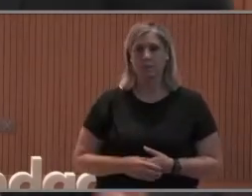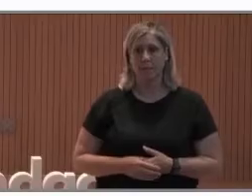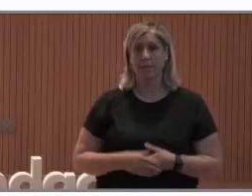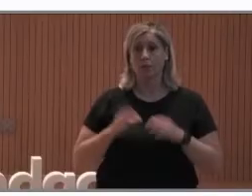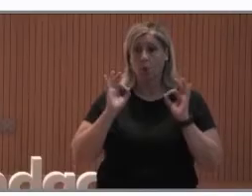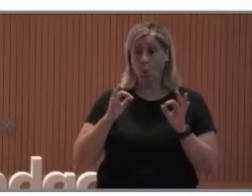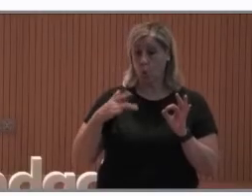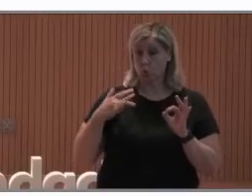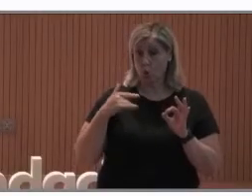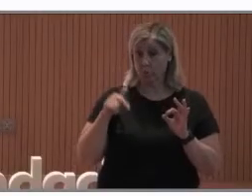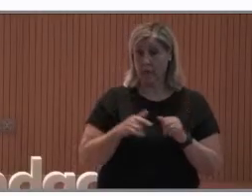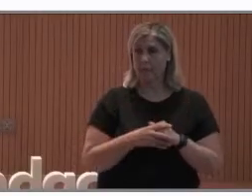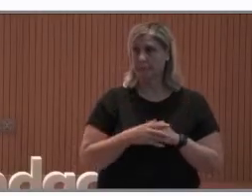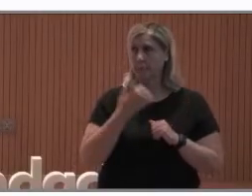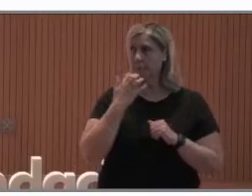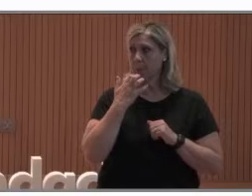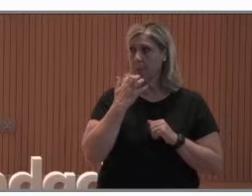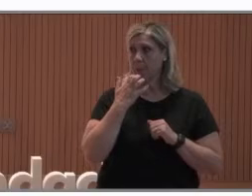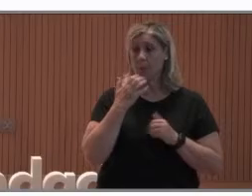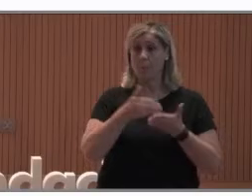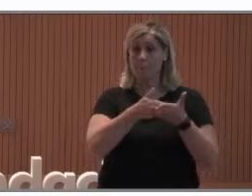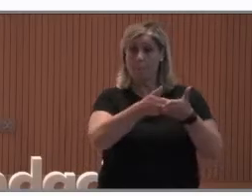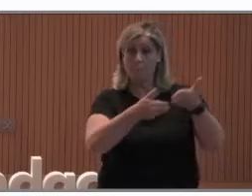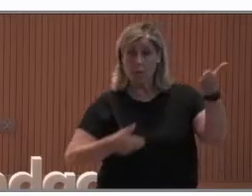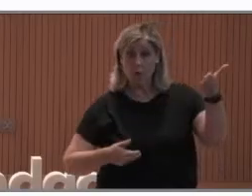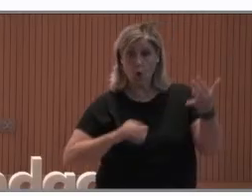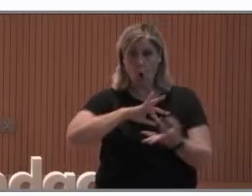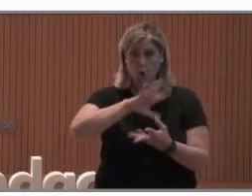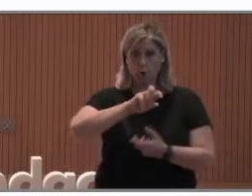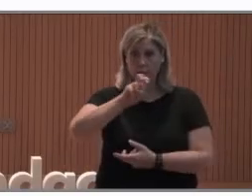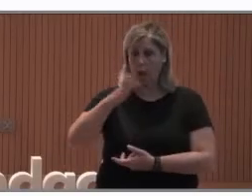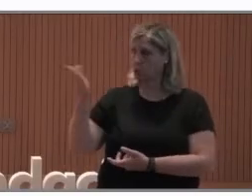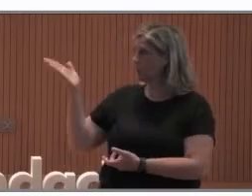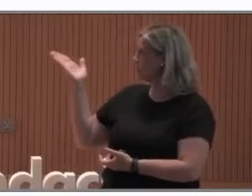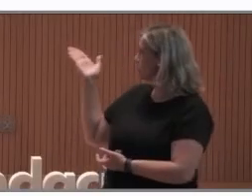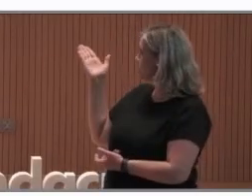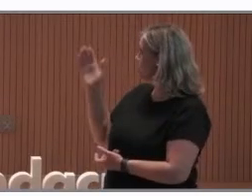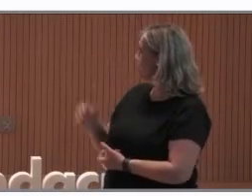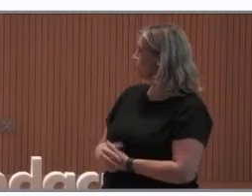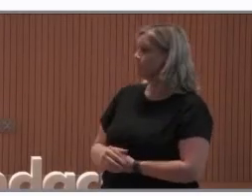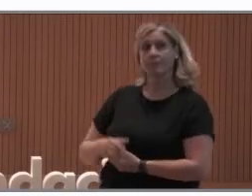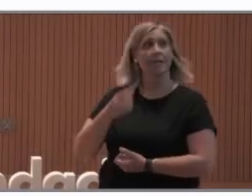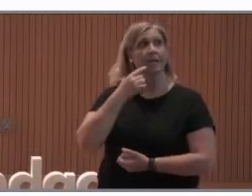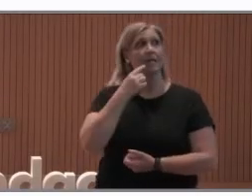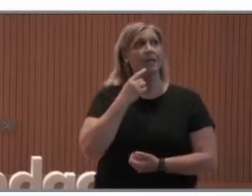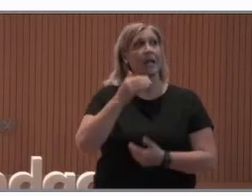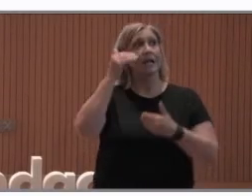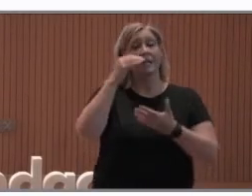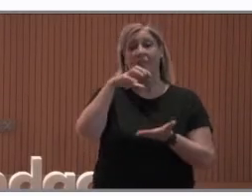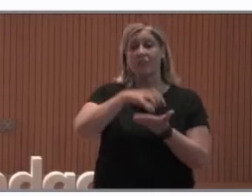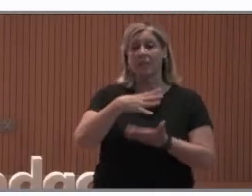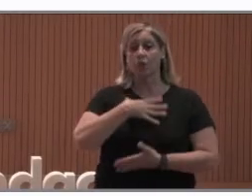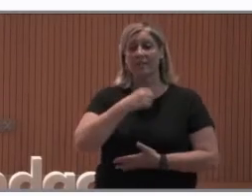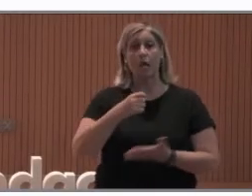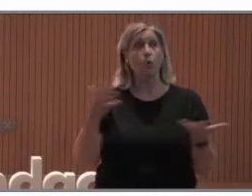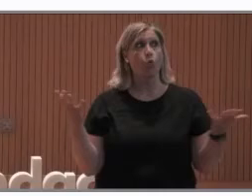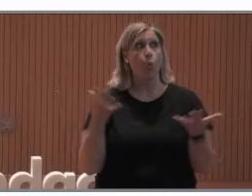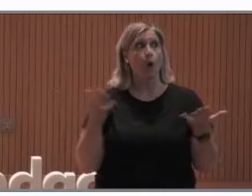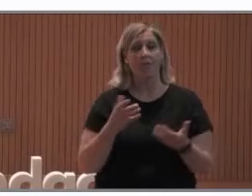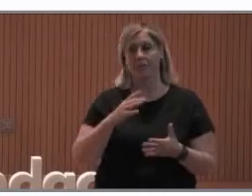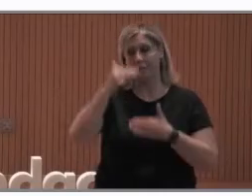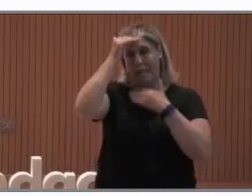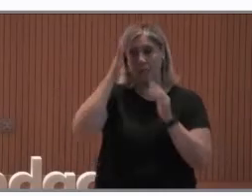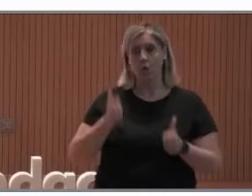días, en el periódico pues, salió esta noticia de las atenciones en los centros de salud y en urgencias los golpes de calor pues,